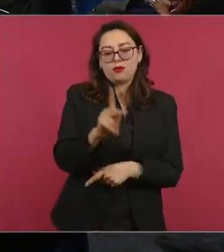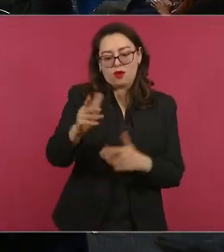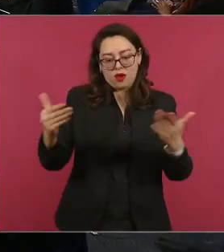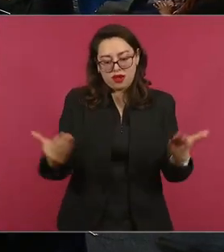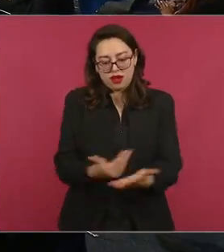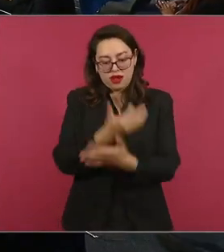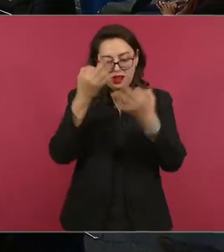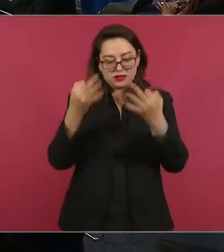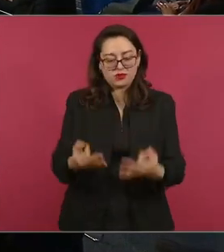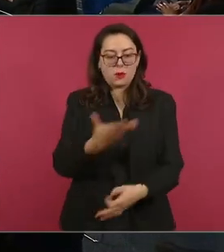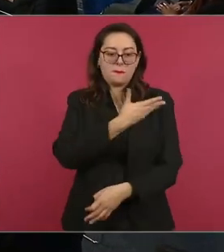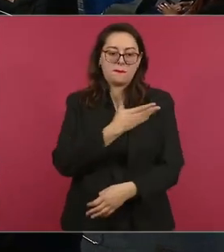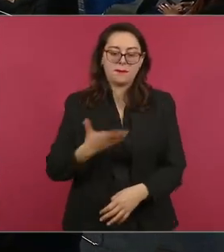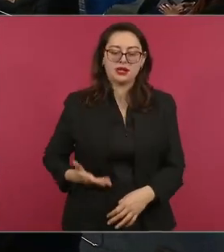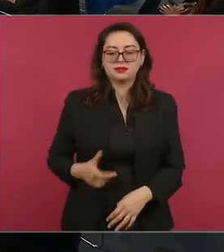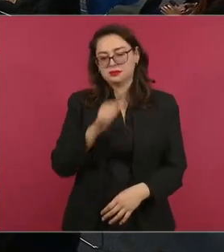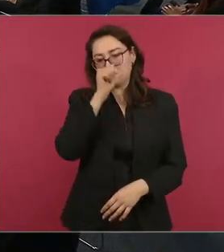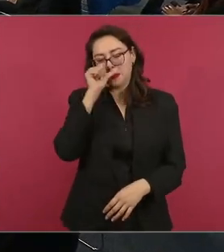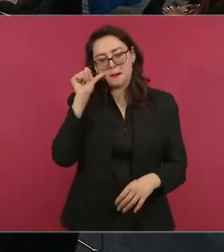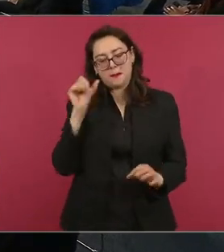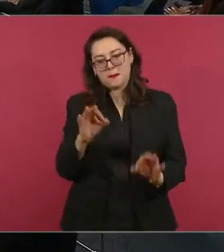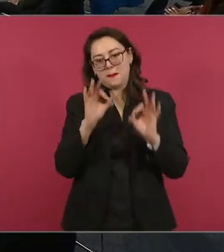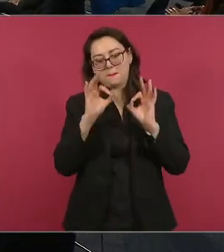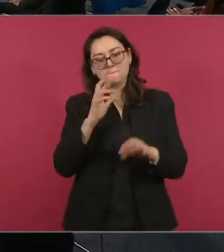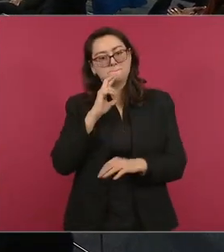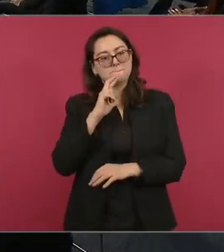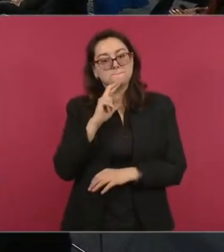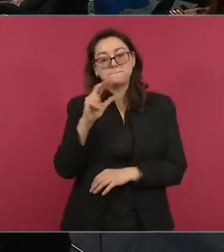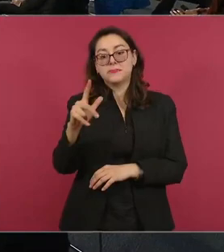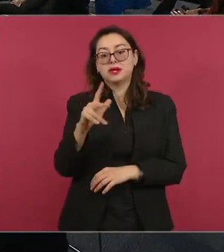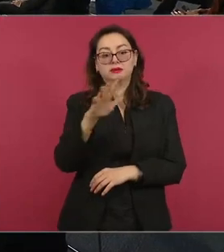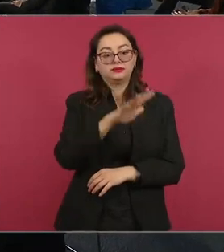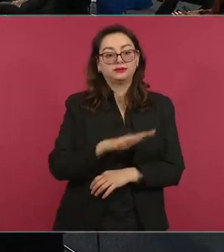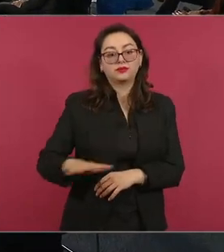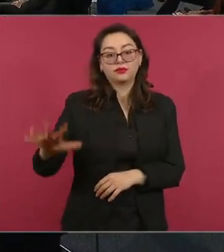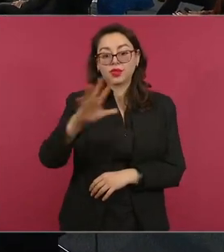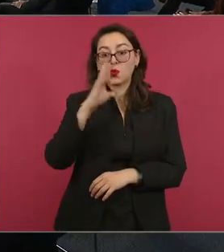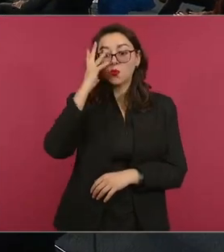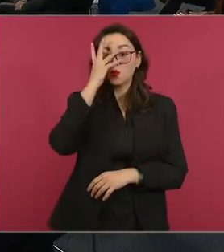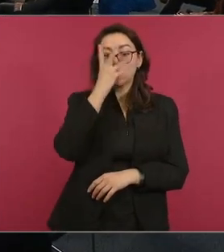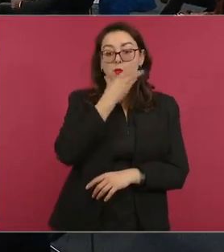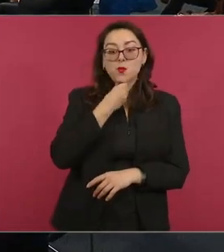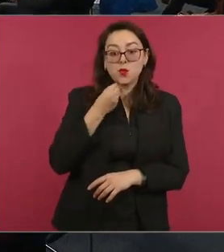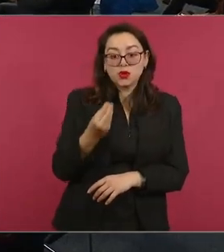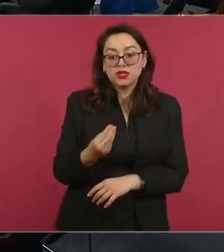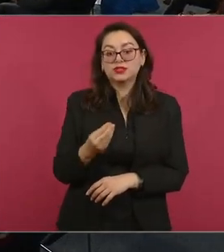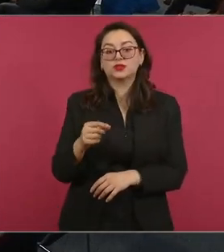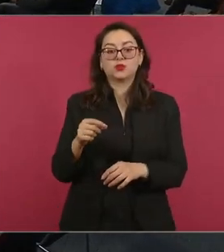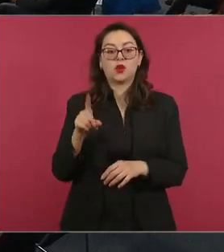Y además Guelatao es bellísimo, con su laguna.